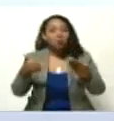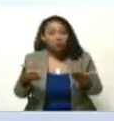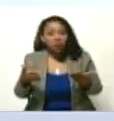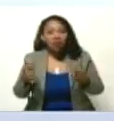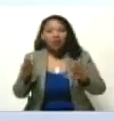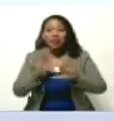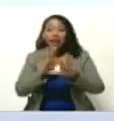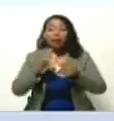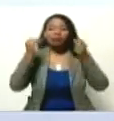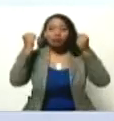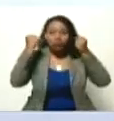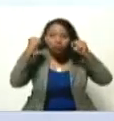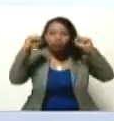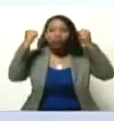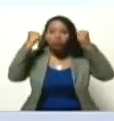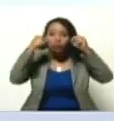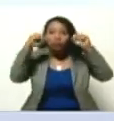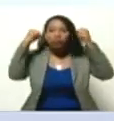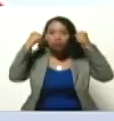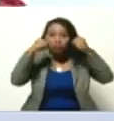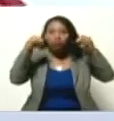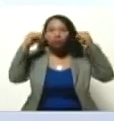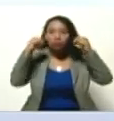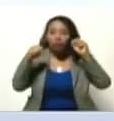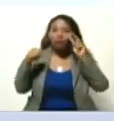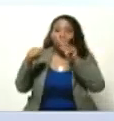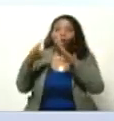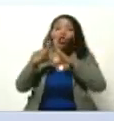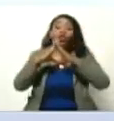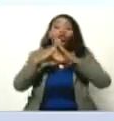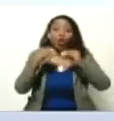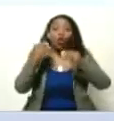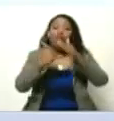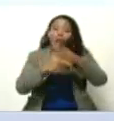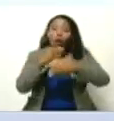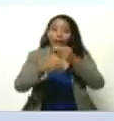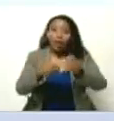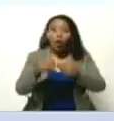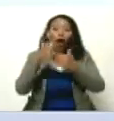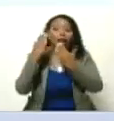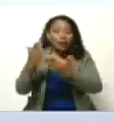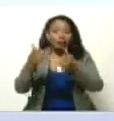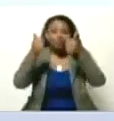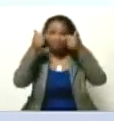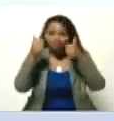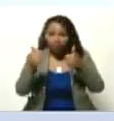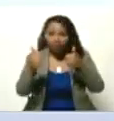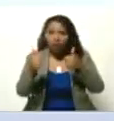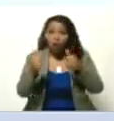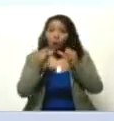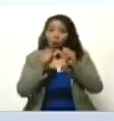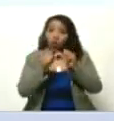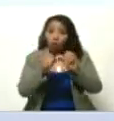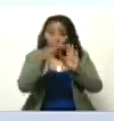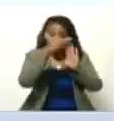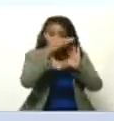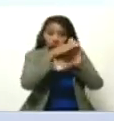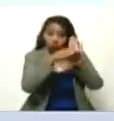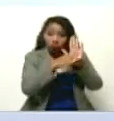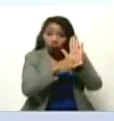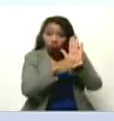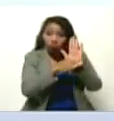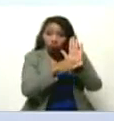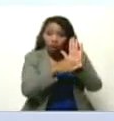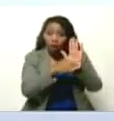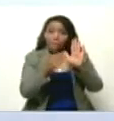ya en la práctica, pues, todos vamos a hacerlo bien. Si seguimos la metodología, no va a haber ningún tipo de